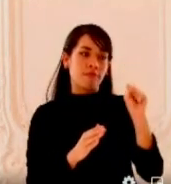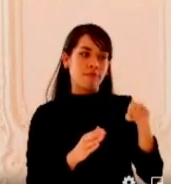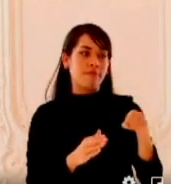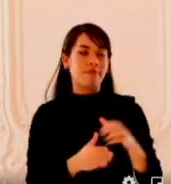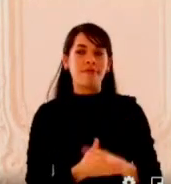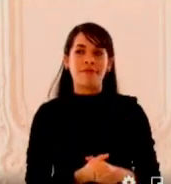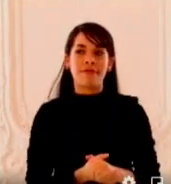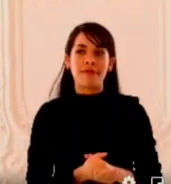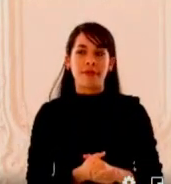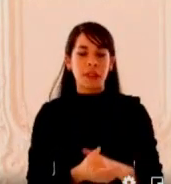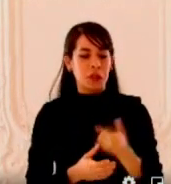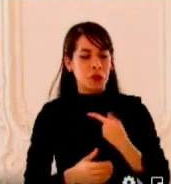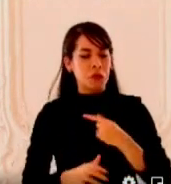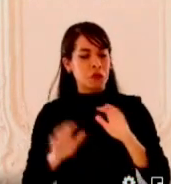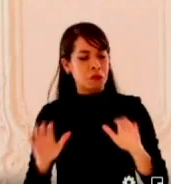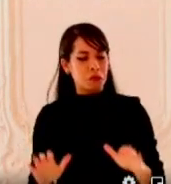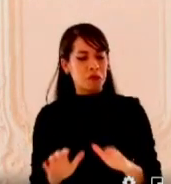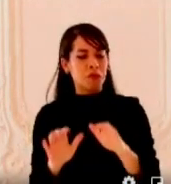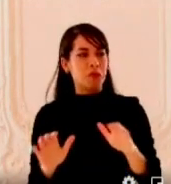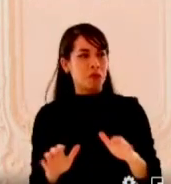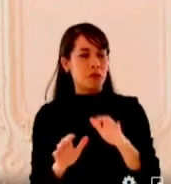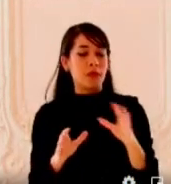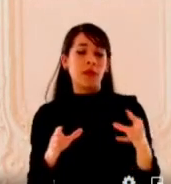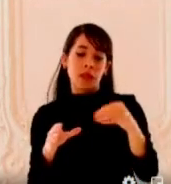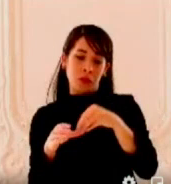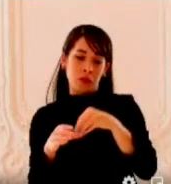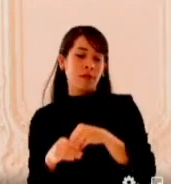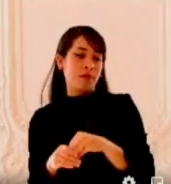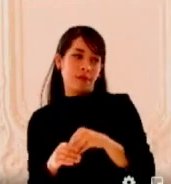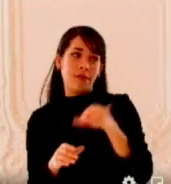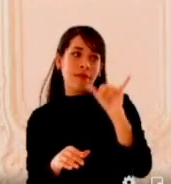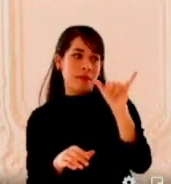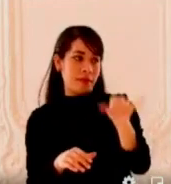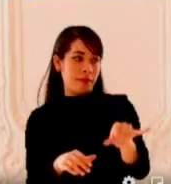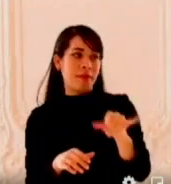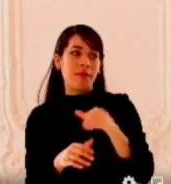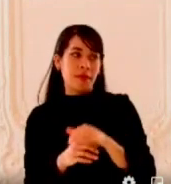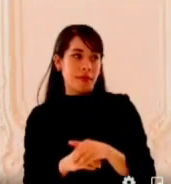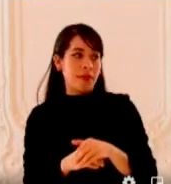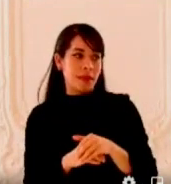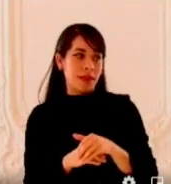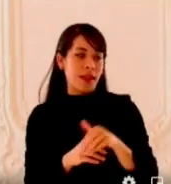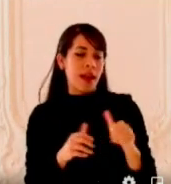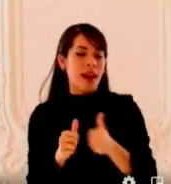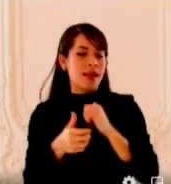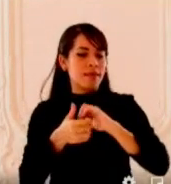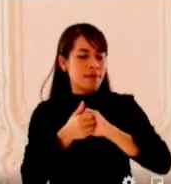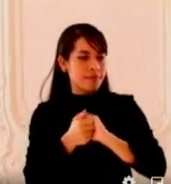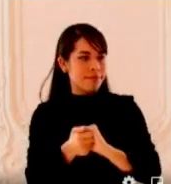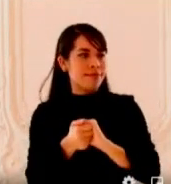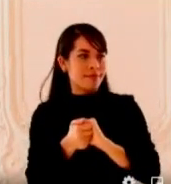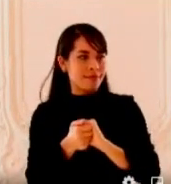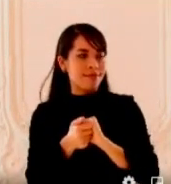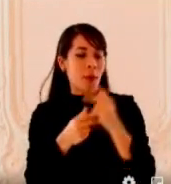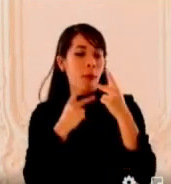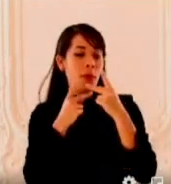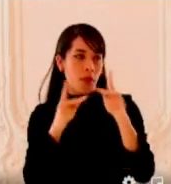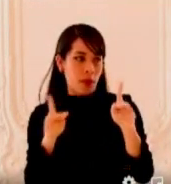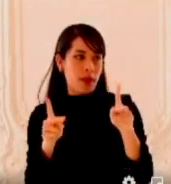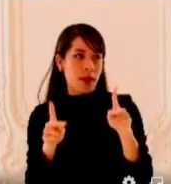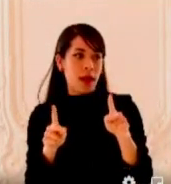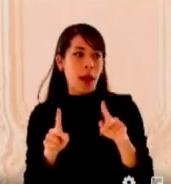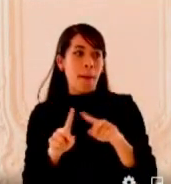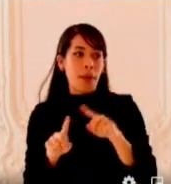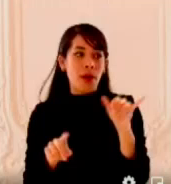que elaboramos, se incluye claramente el concepto de la alianza público-privada. Han dado resultado. Han